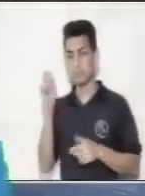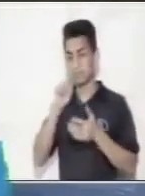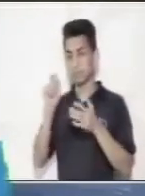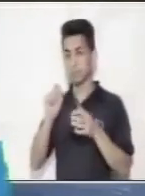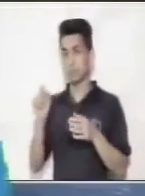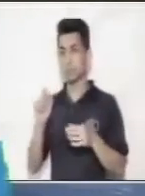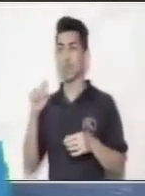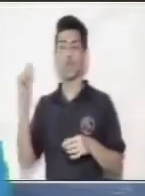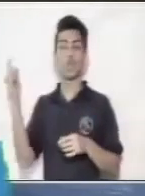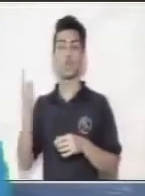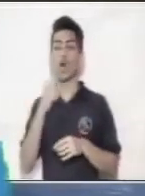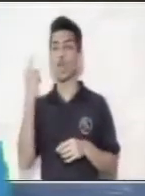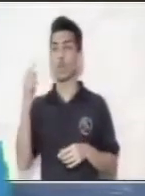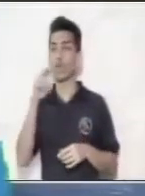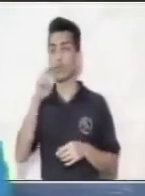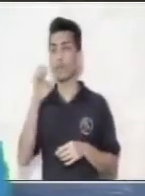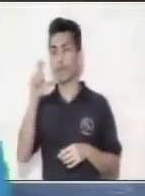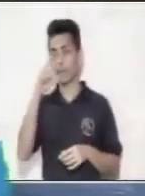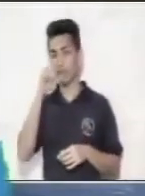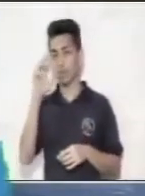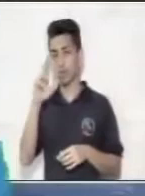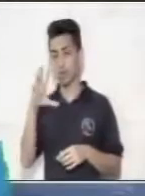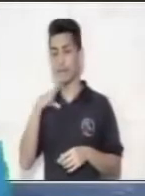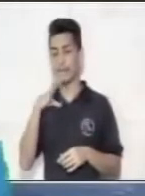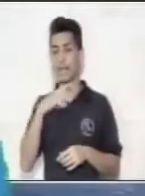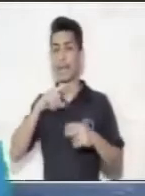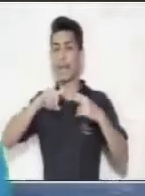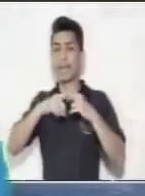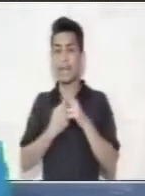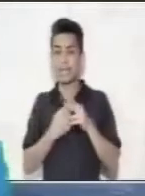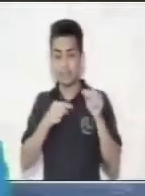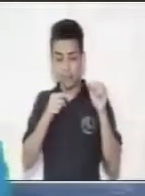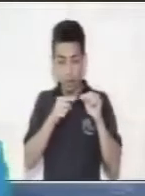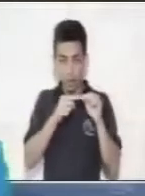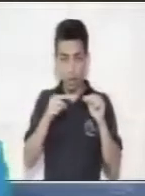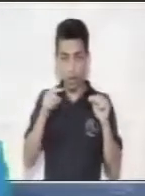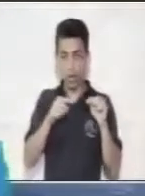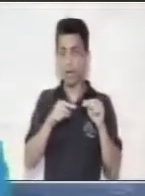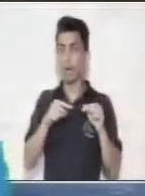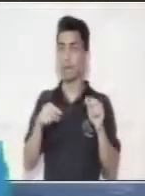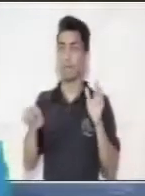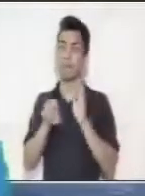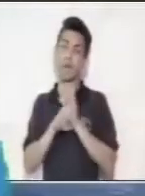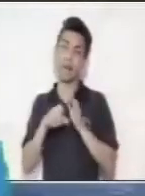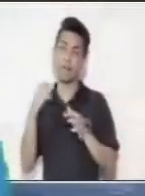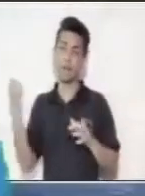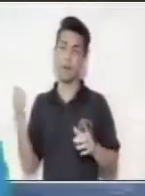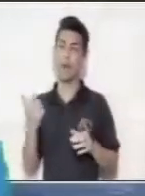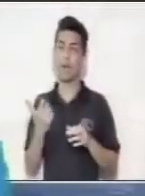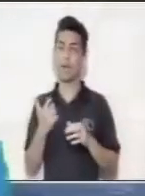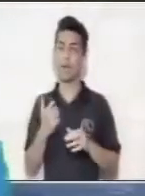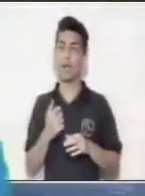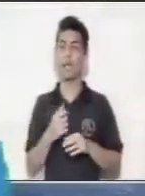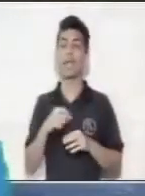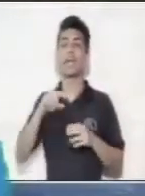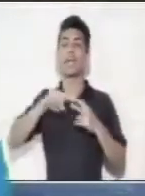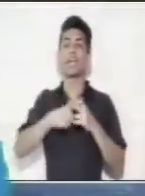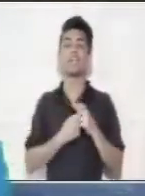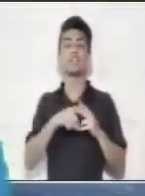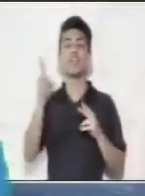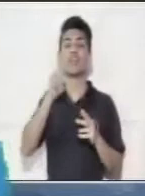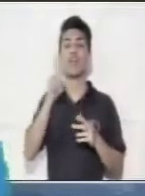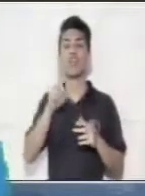Todo vector va a tener un inicio, en ese caso el inicio o